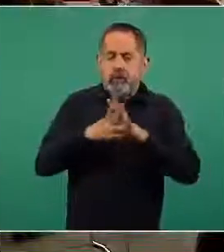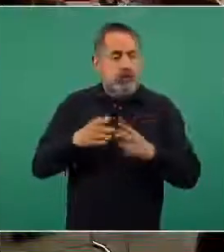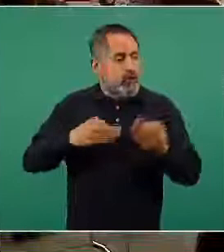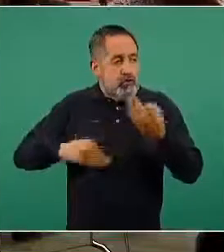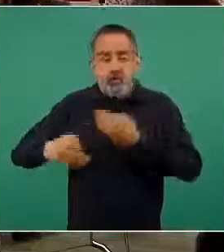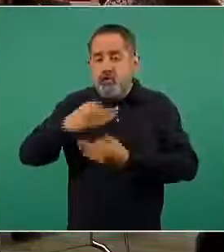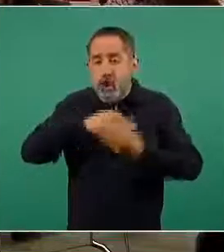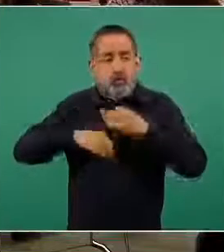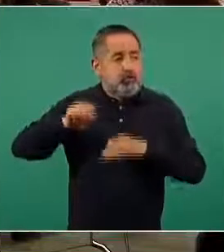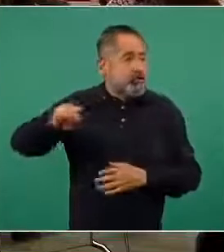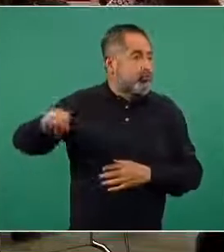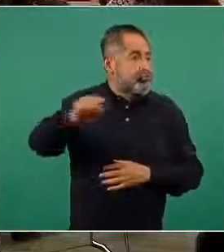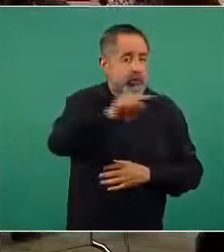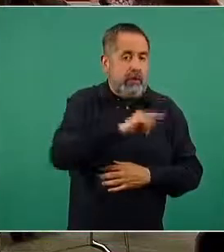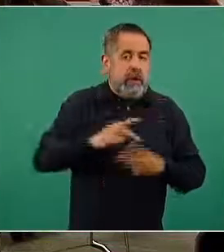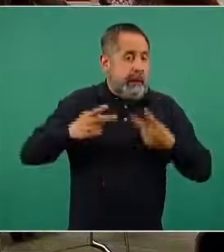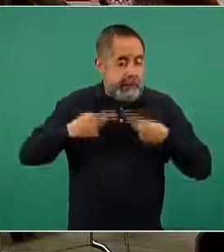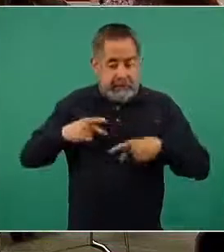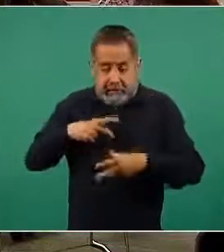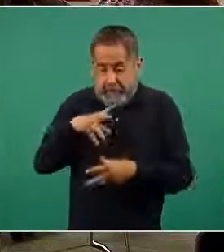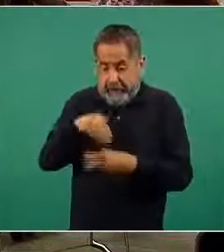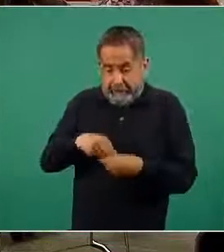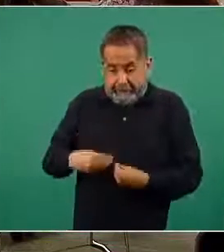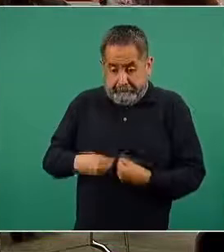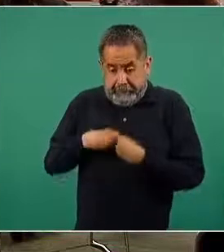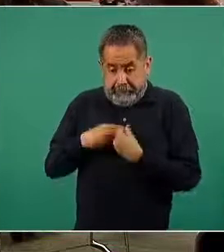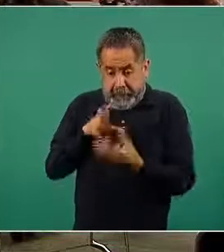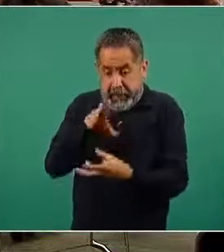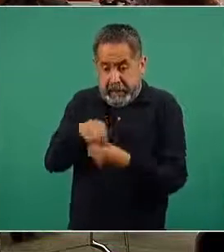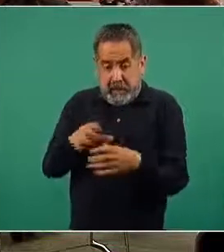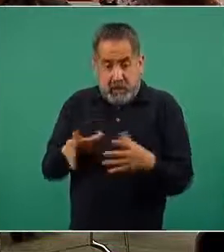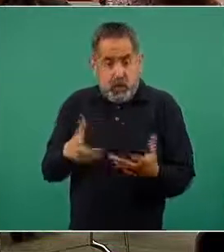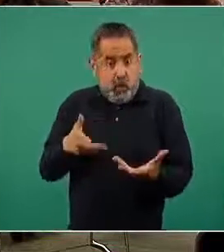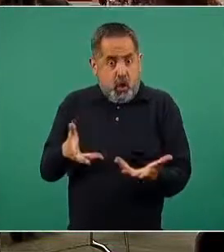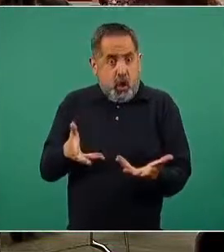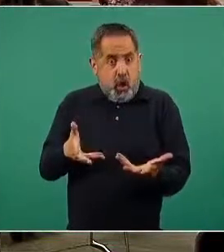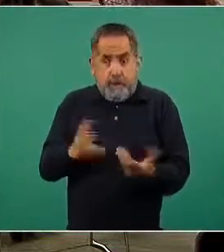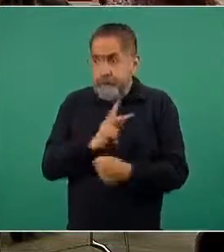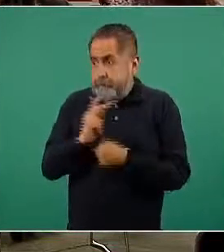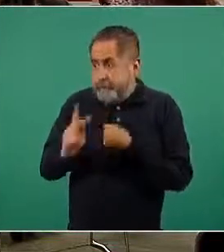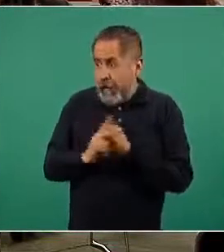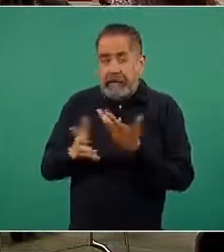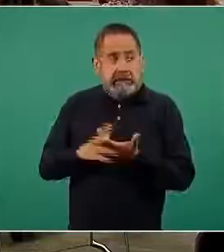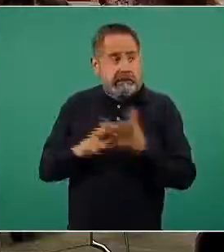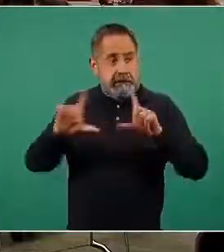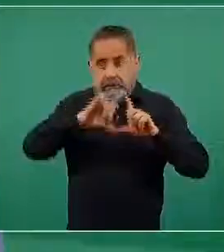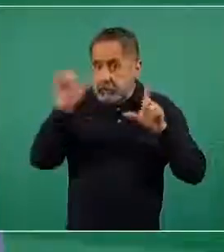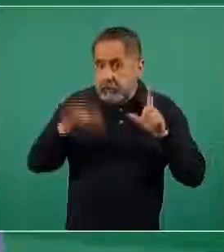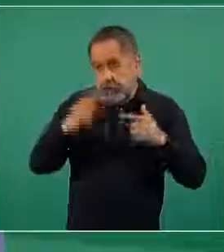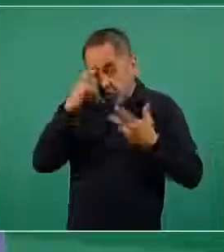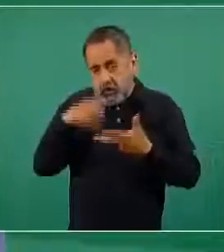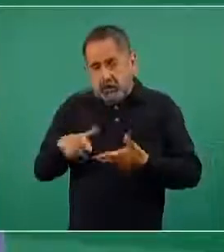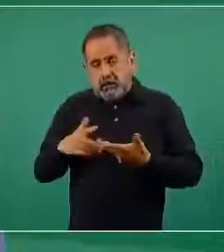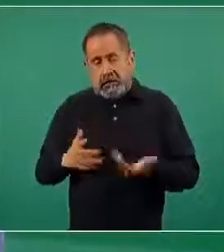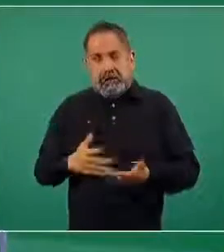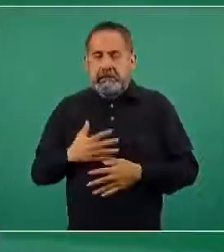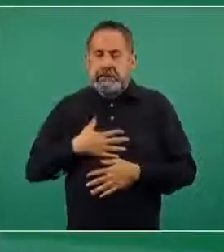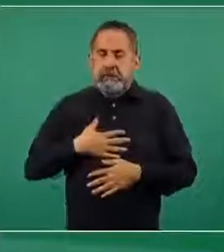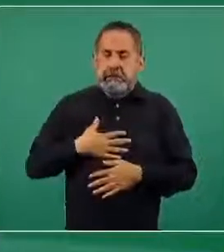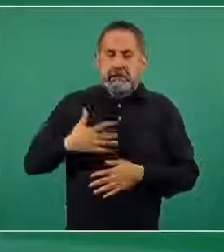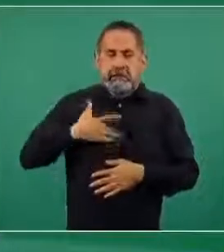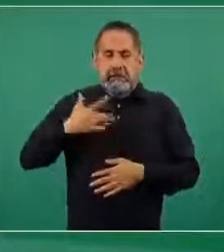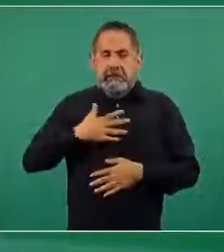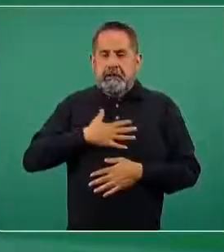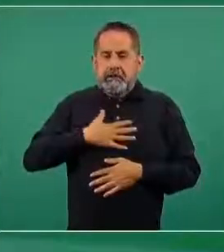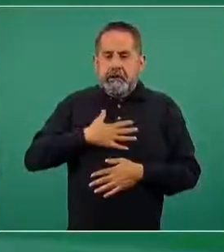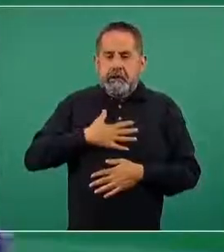como personas que formamos este pueblo, esta nación, esta república, sintamos